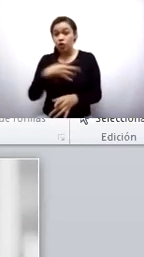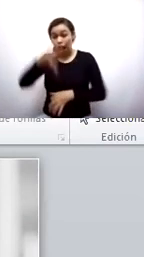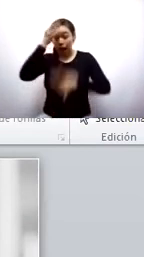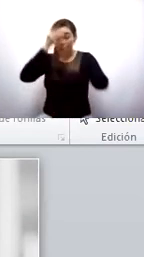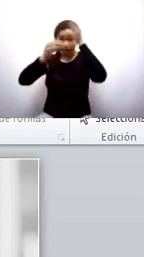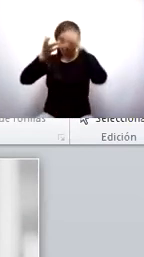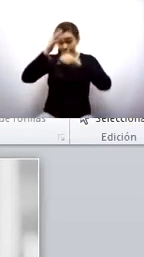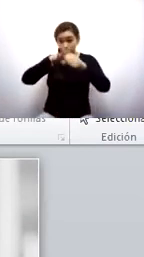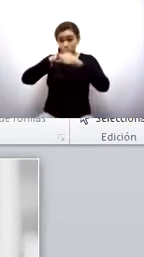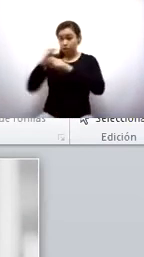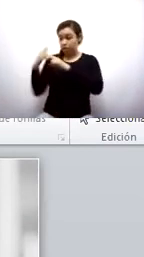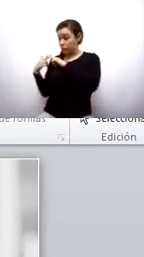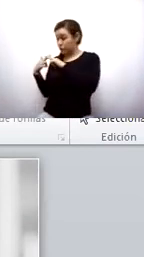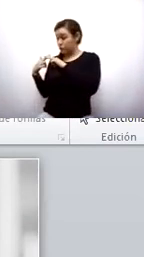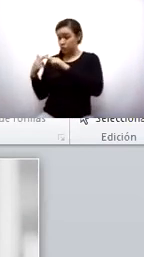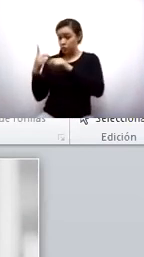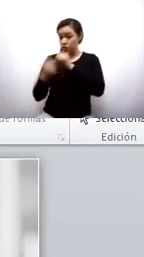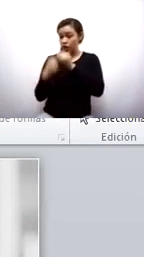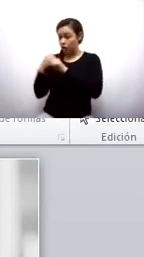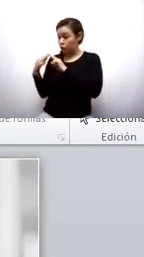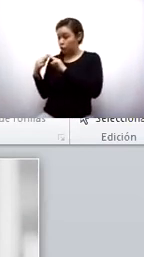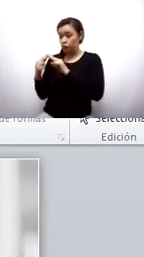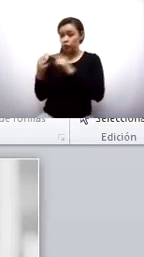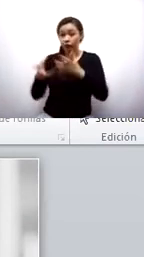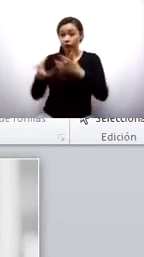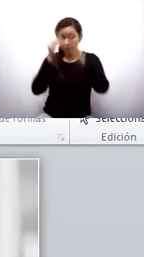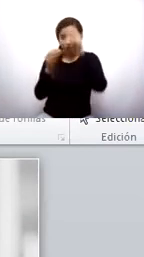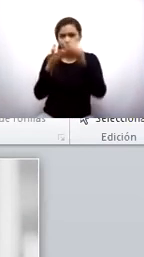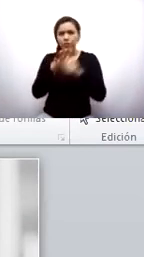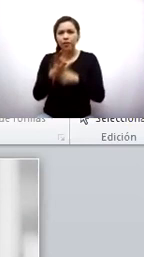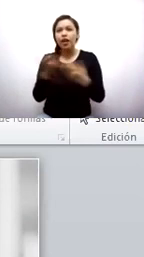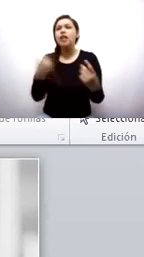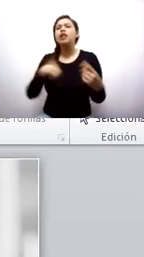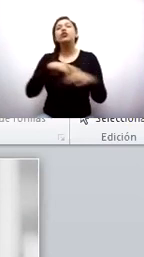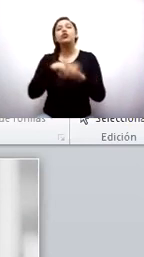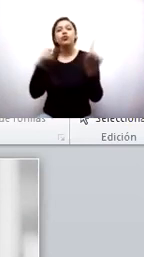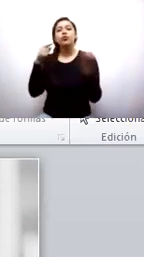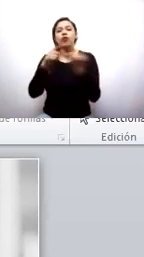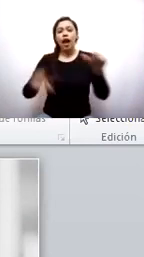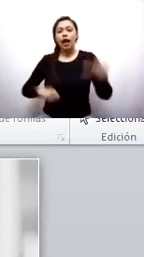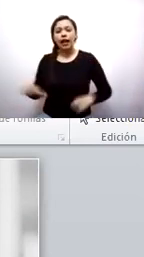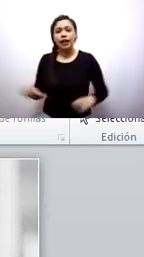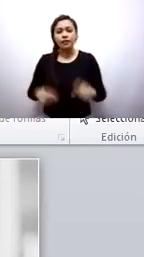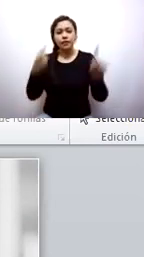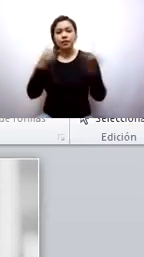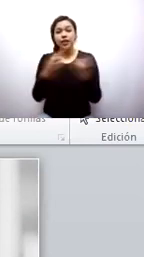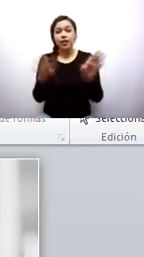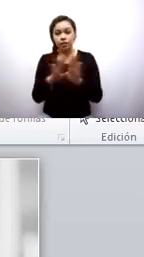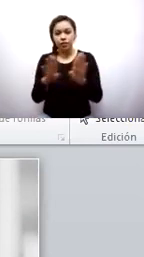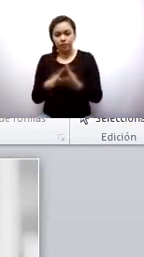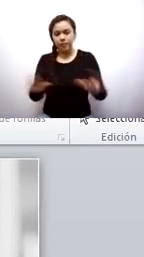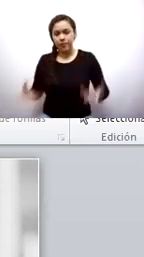este transcurso del tiempo y hacia dónde se tiene o debemos dirigir nuestras actividades. Para tal